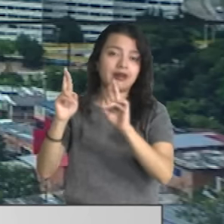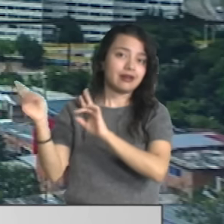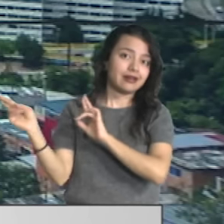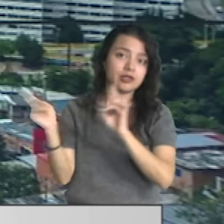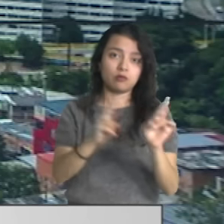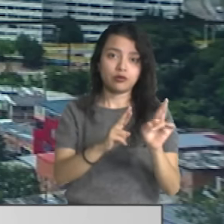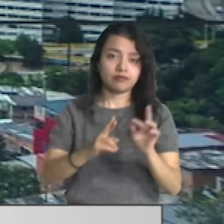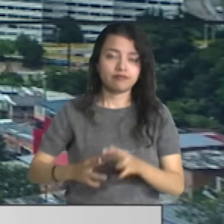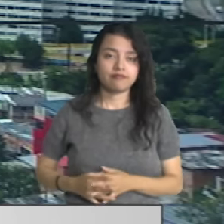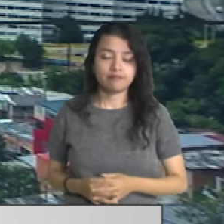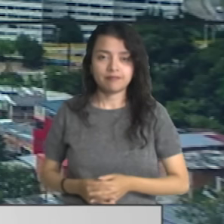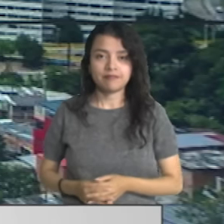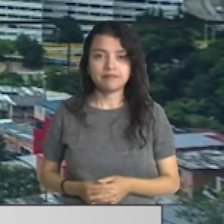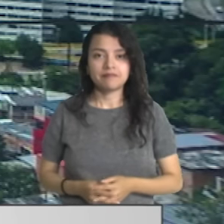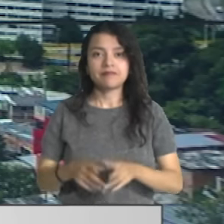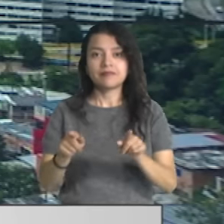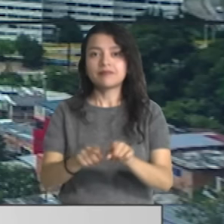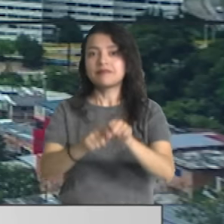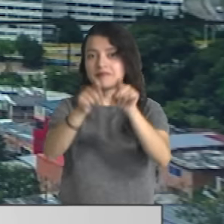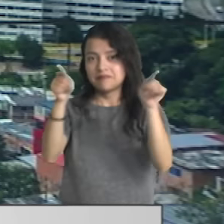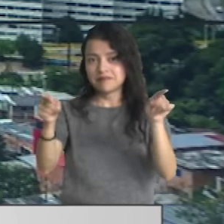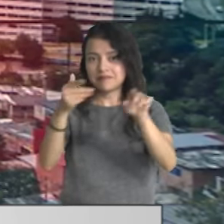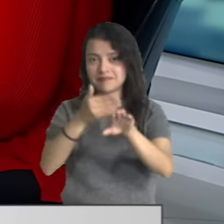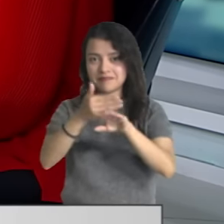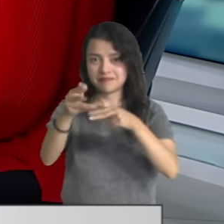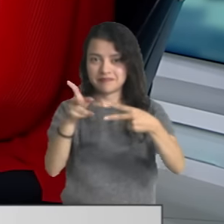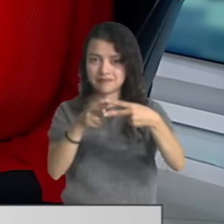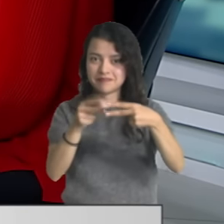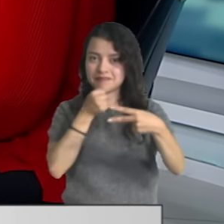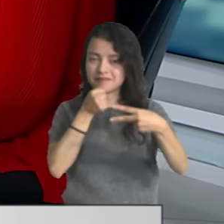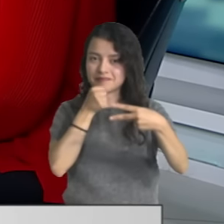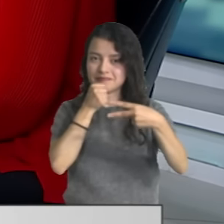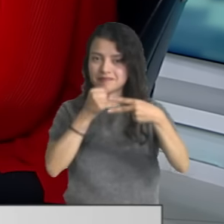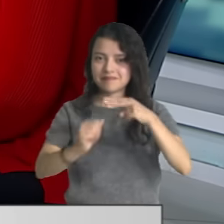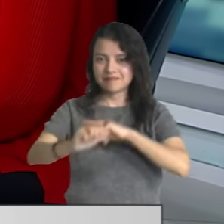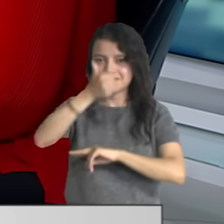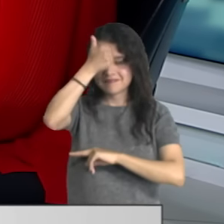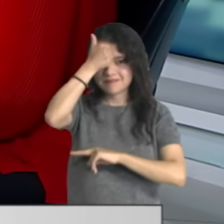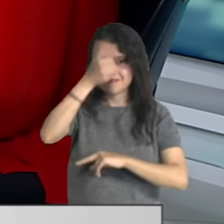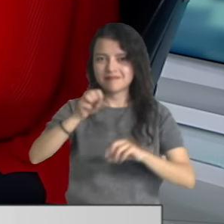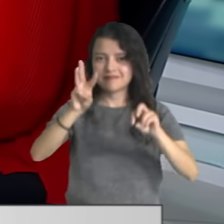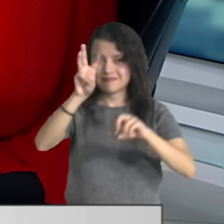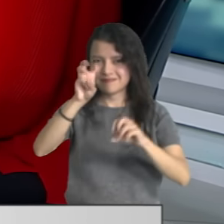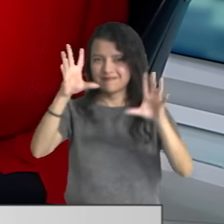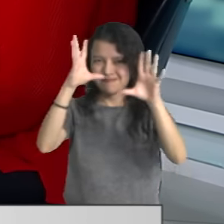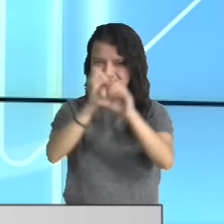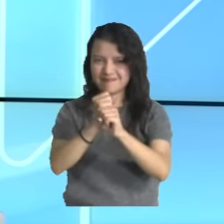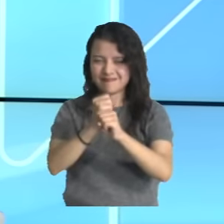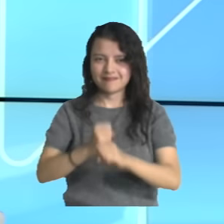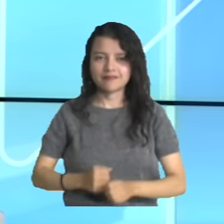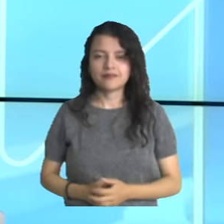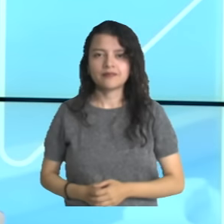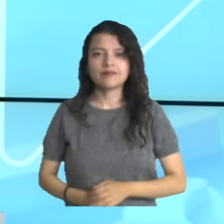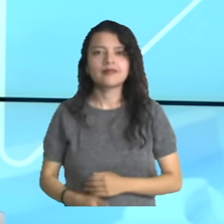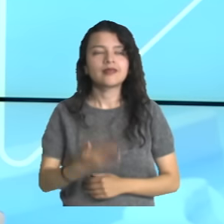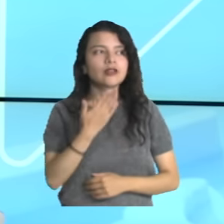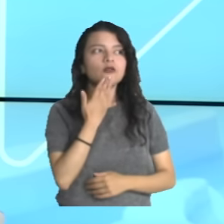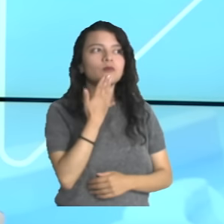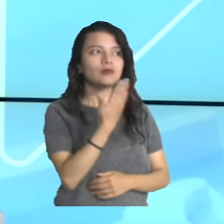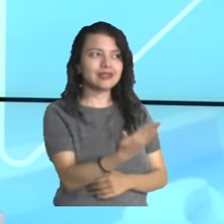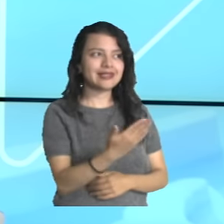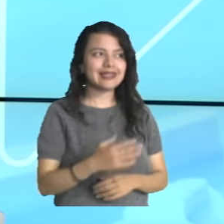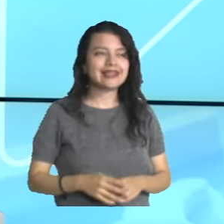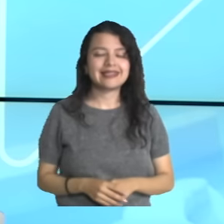los próximos días. Luisa, más detalles de estas dos noticias en nuestra emisión central a las 8 de la noche. Luisa, muchas gracias. Hacemos una pausa